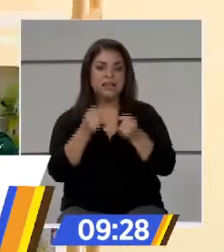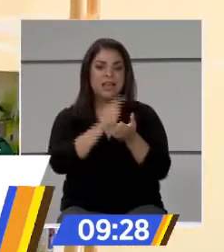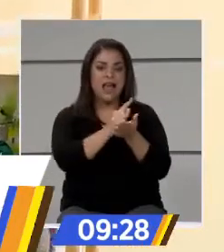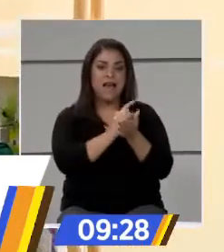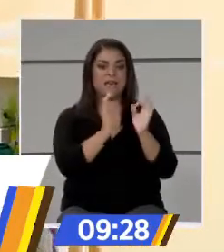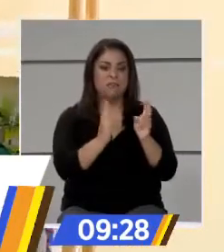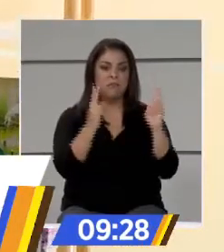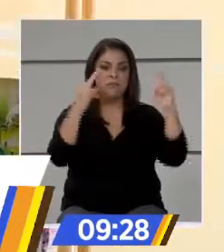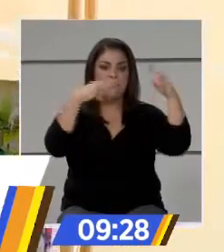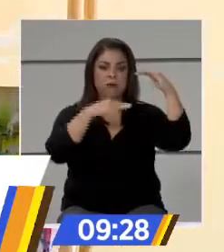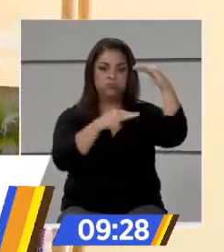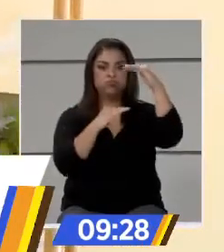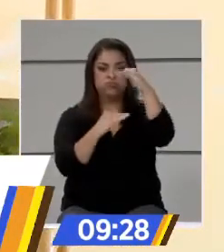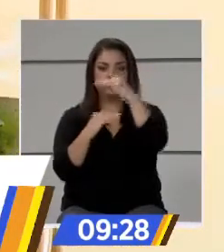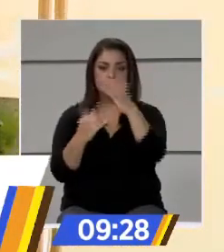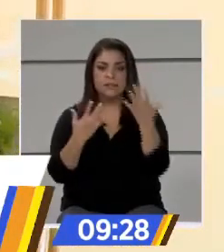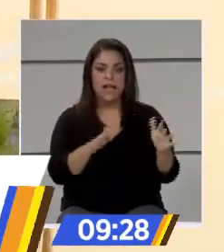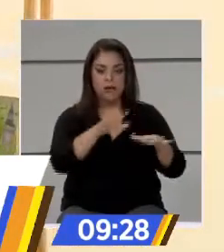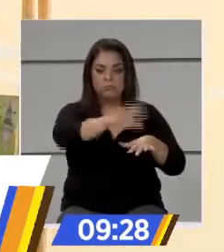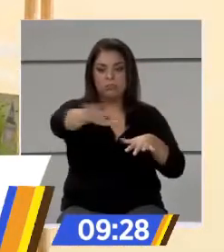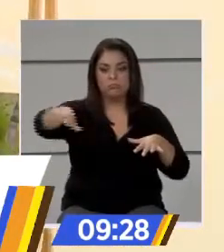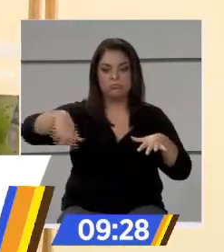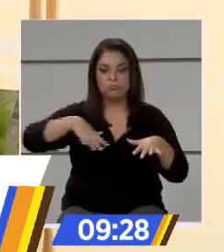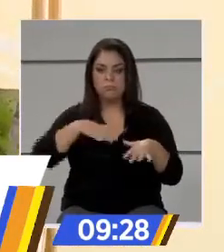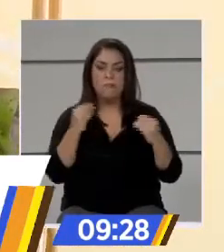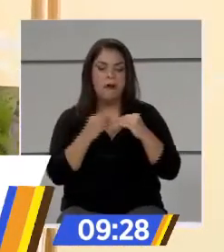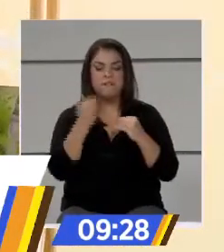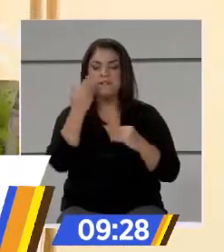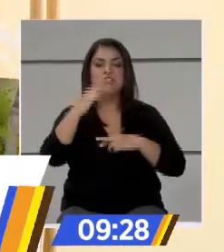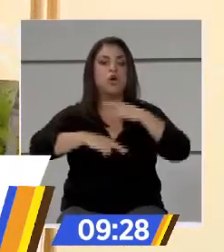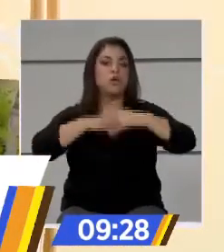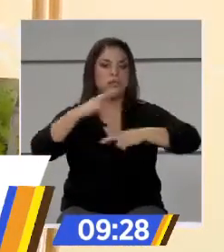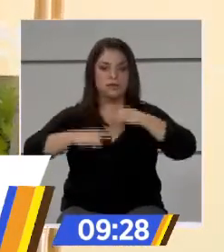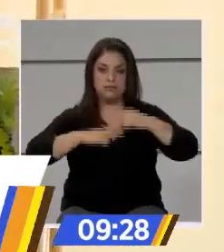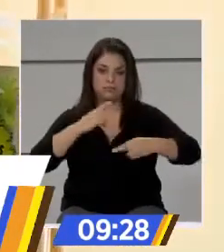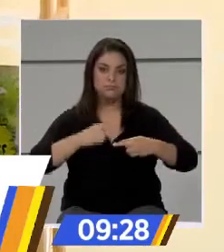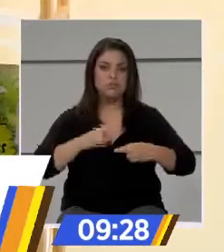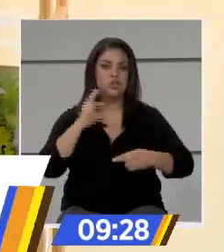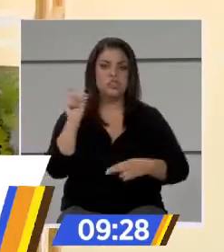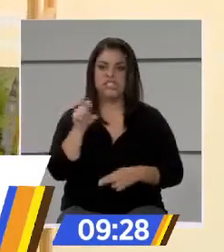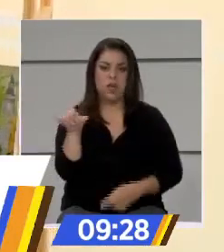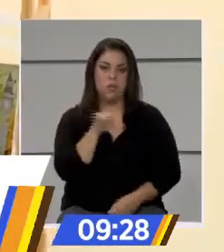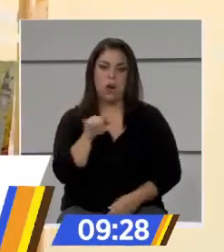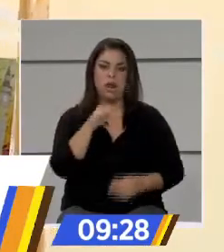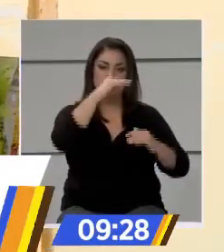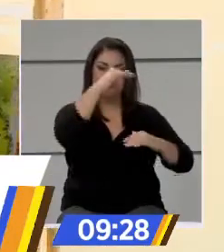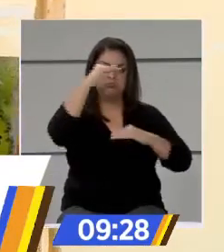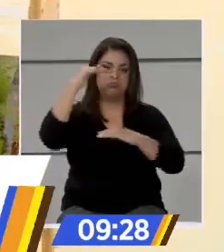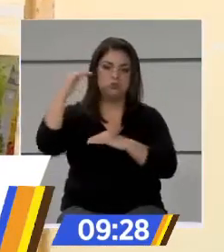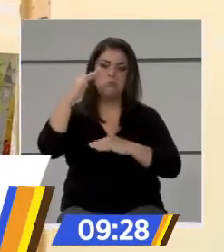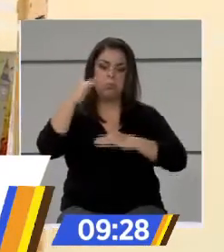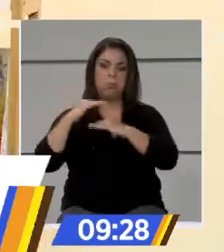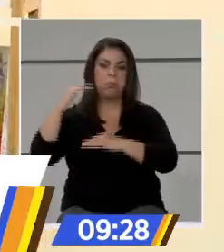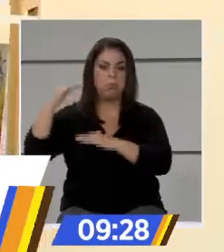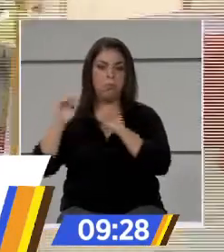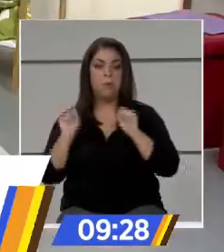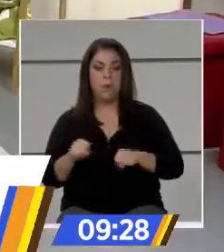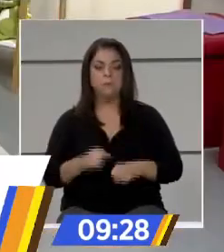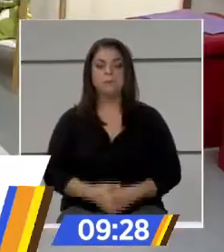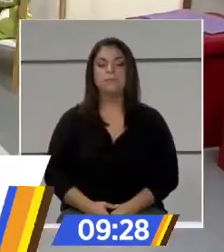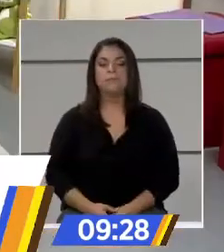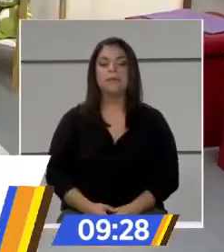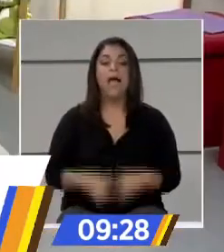recortan y tienen los cuadritos y las van poniendo por todo lado. Exactamente. No tienen que ser iguales. Sentémonos un toquecito aquí en el piso, ¿qué importa? ¿Te sí,